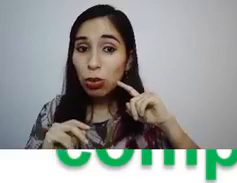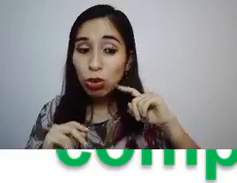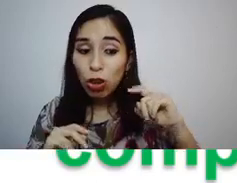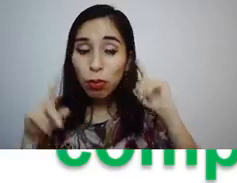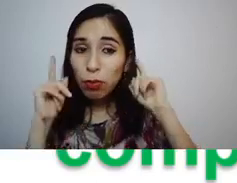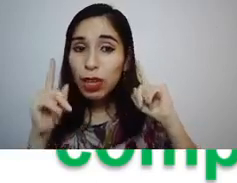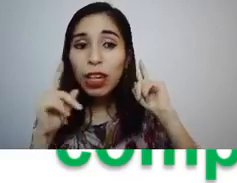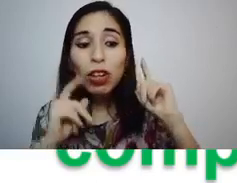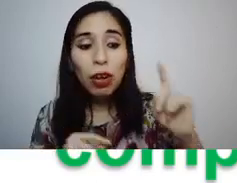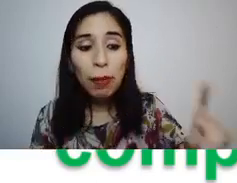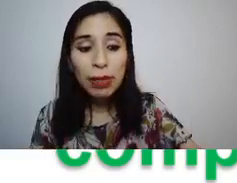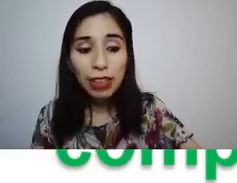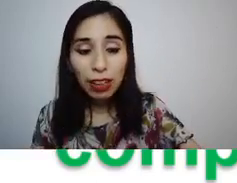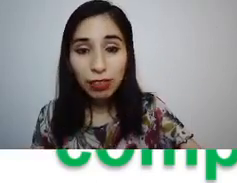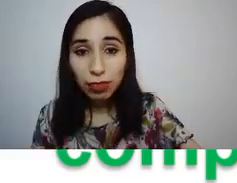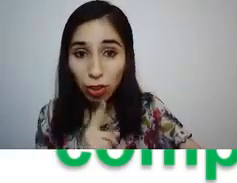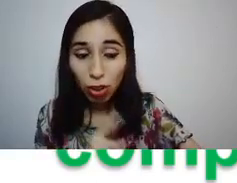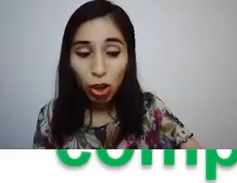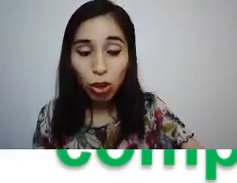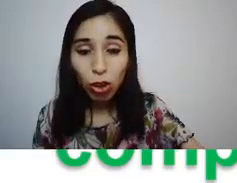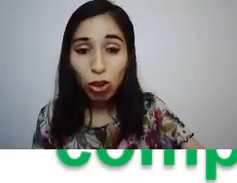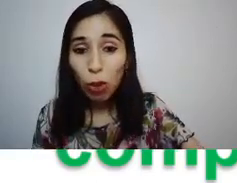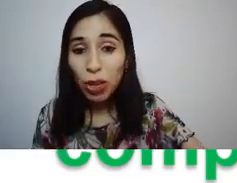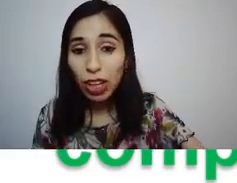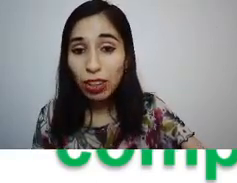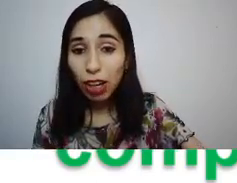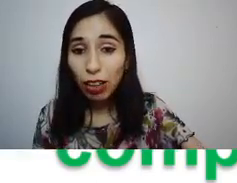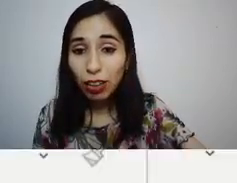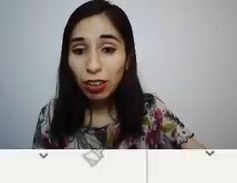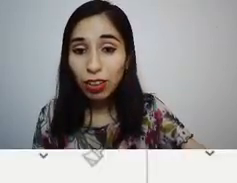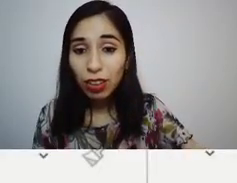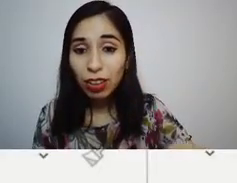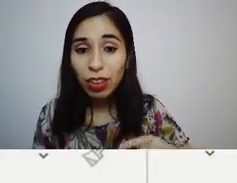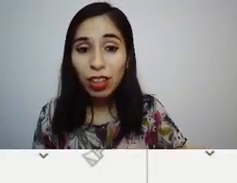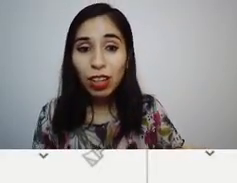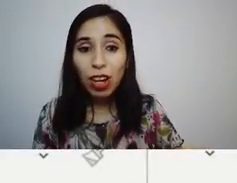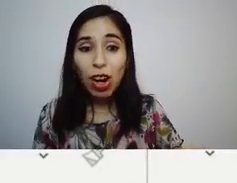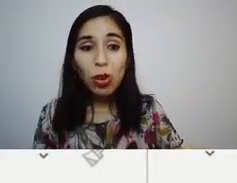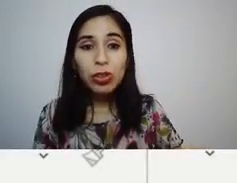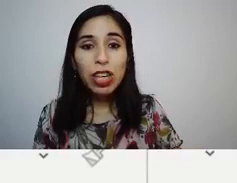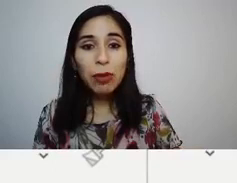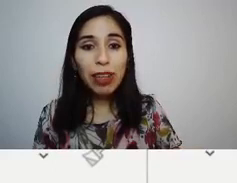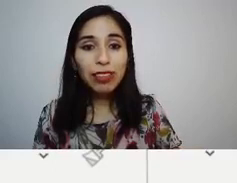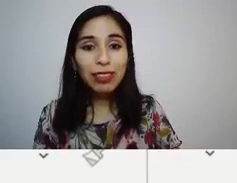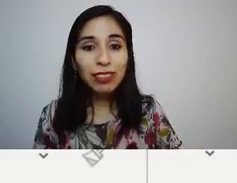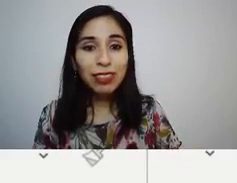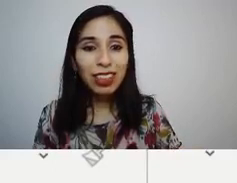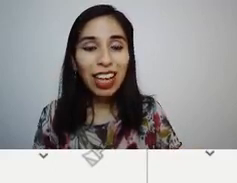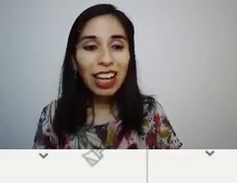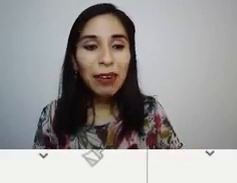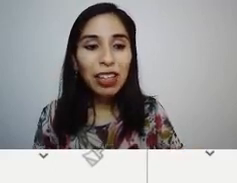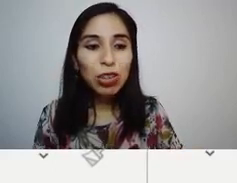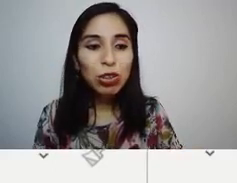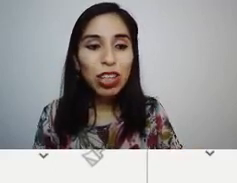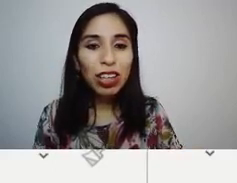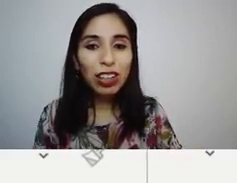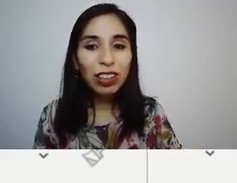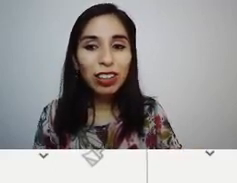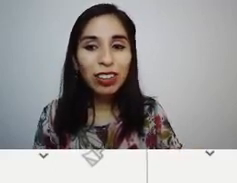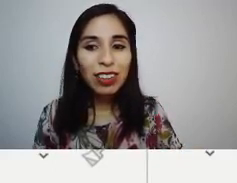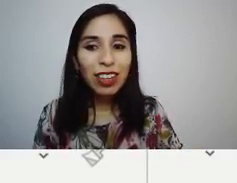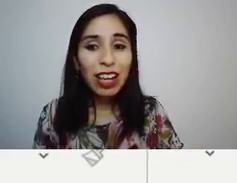esta opción miren lo que va a pasar ojo lo voy a quitar observa que acaba de